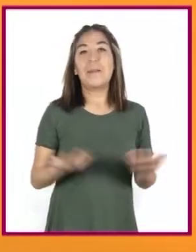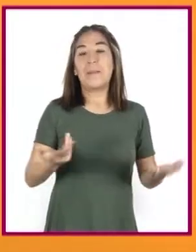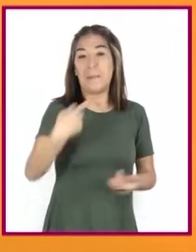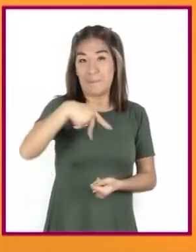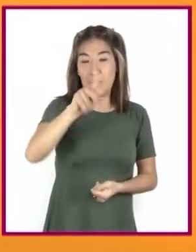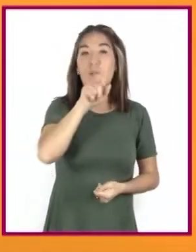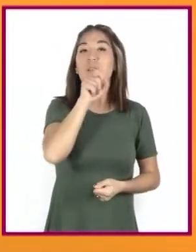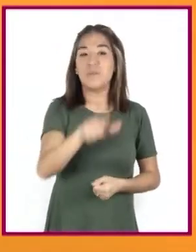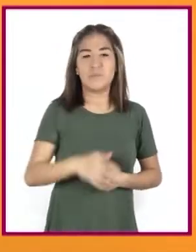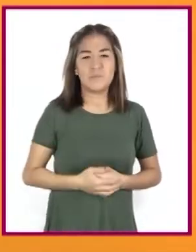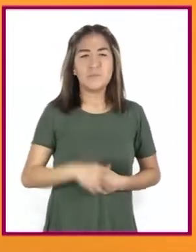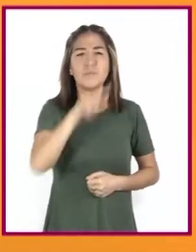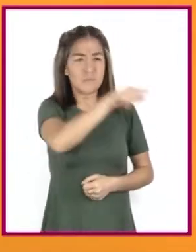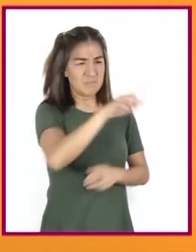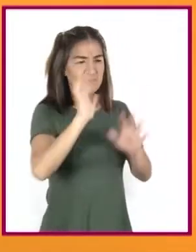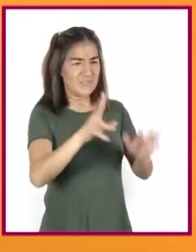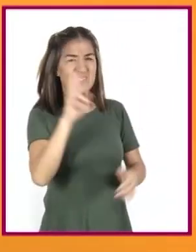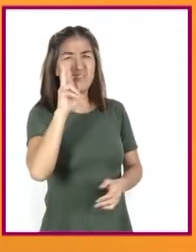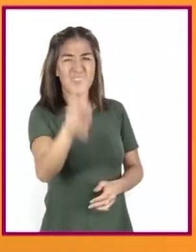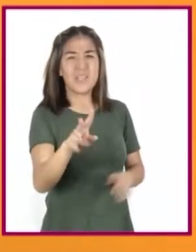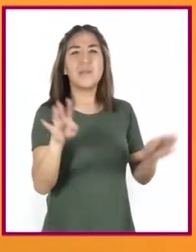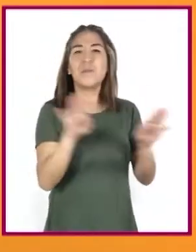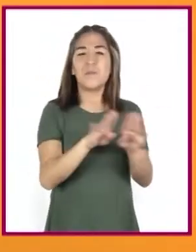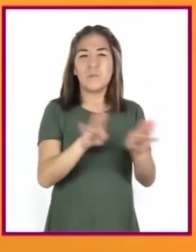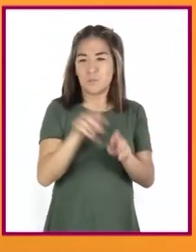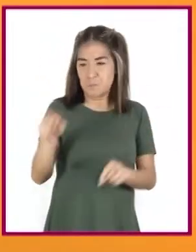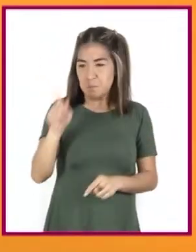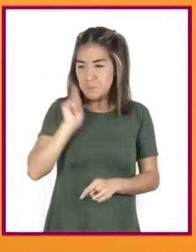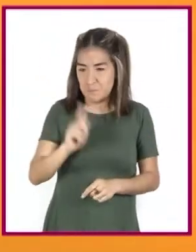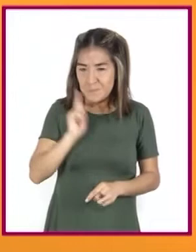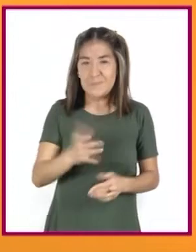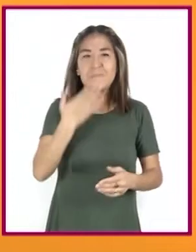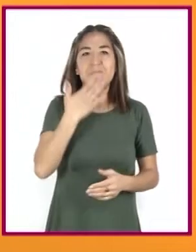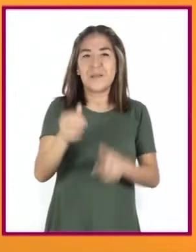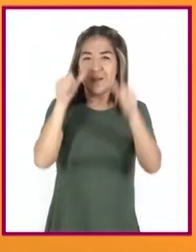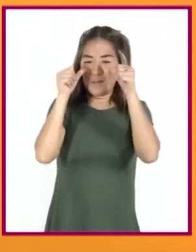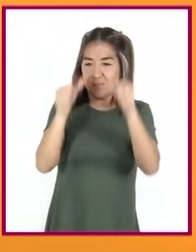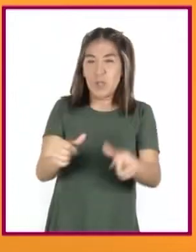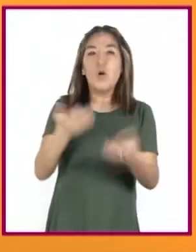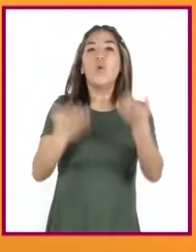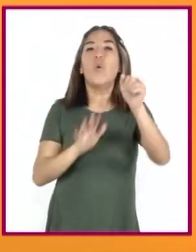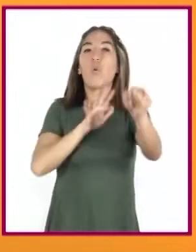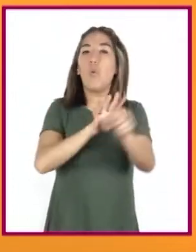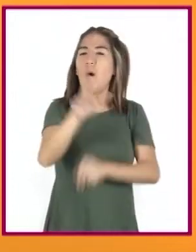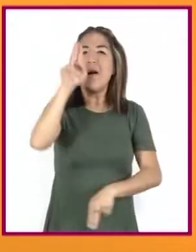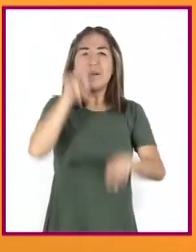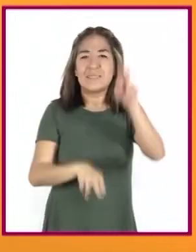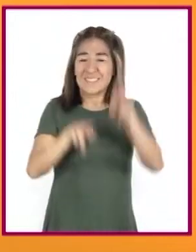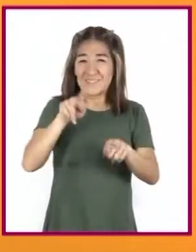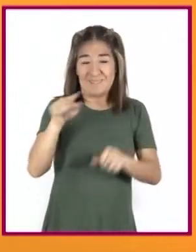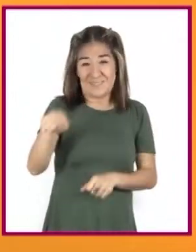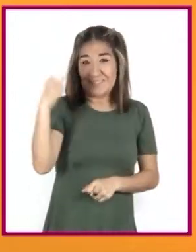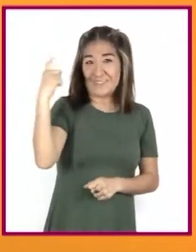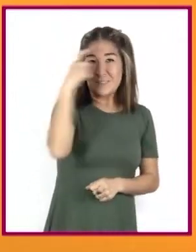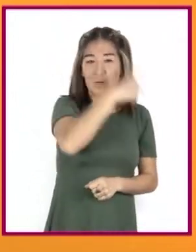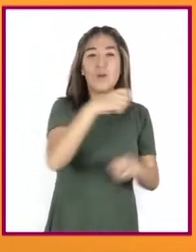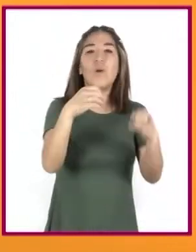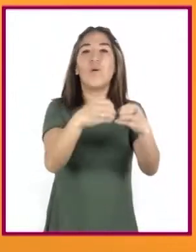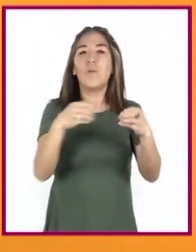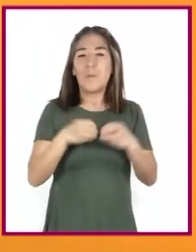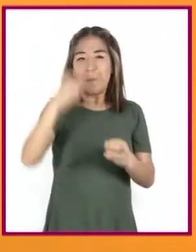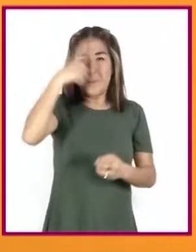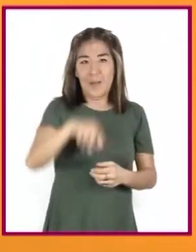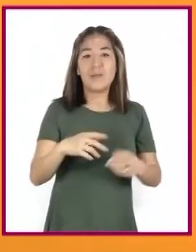además, ¿ha visto cómo no perdieron detalle del nivel más complejo de organización de los seres